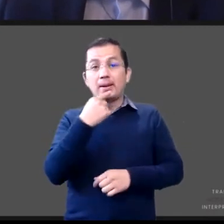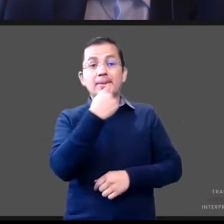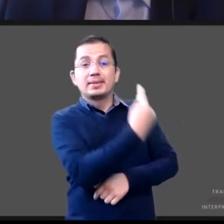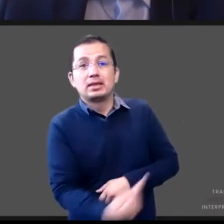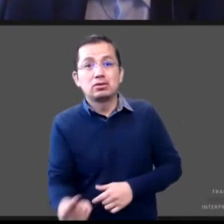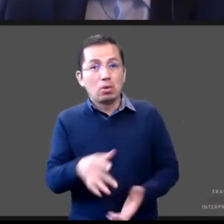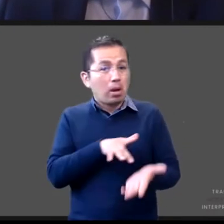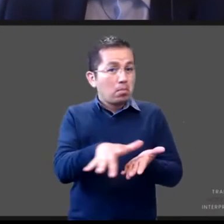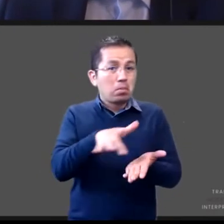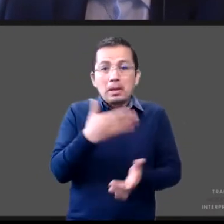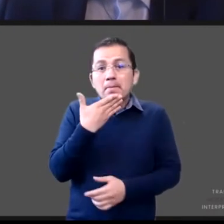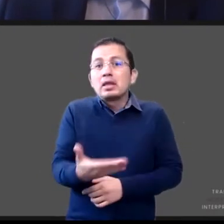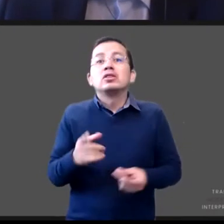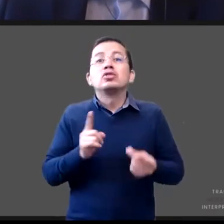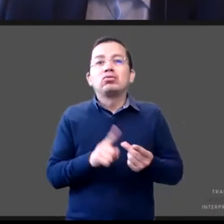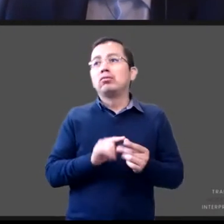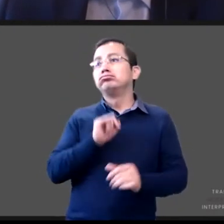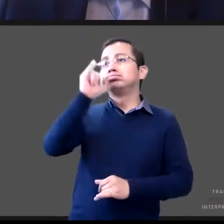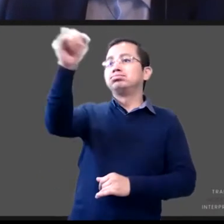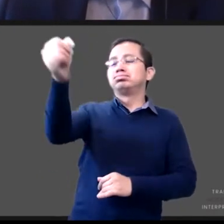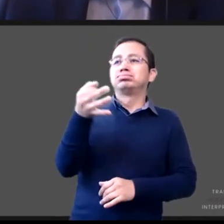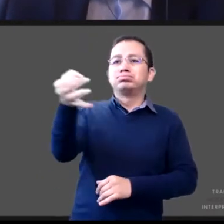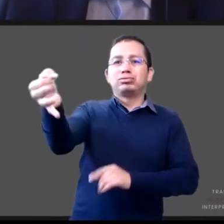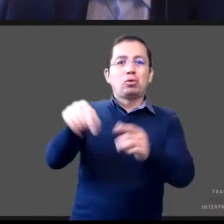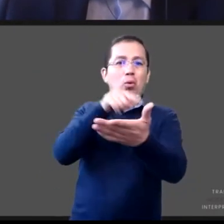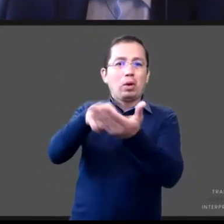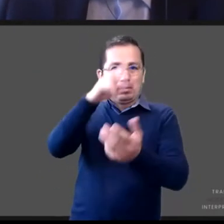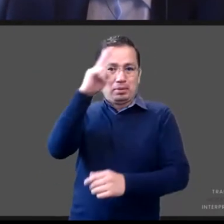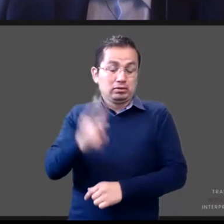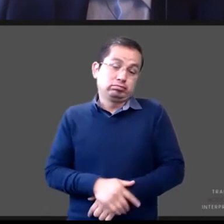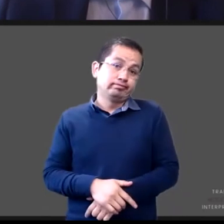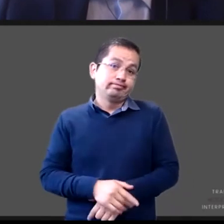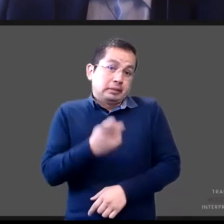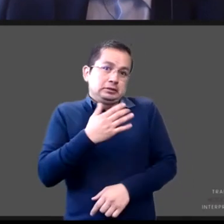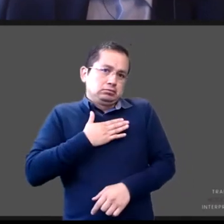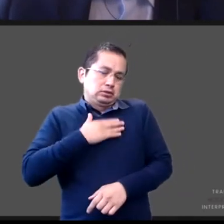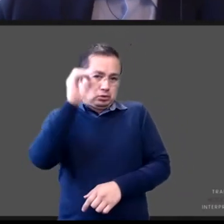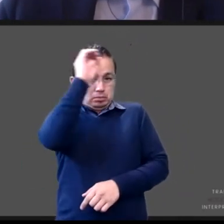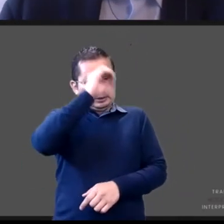pues en zonas más marginadas. Esas son mis reflexiones de este punto, Ricardo. Gracias.